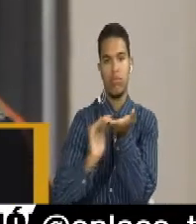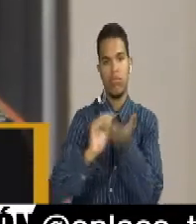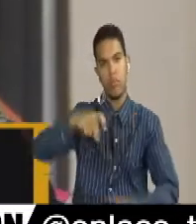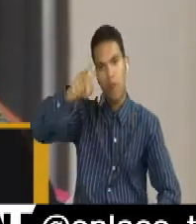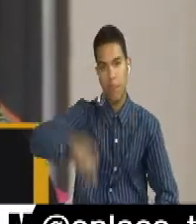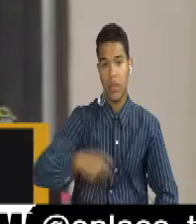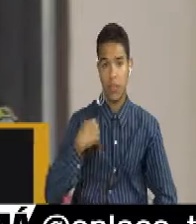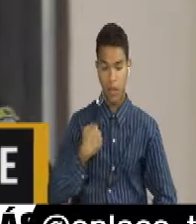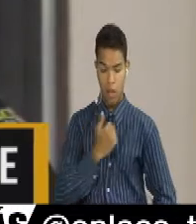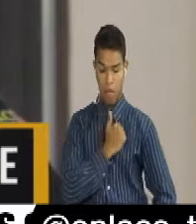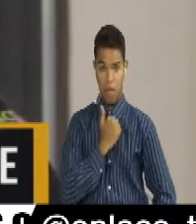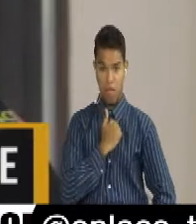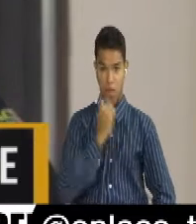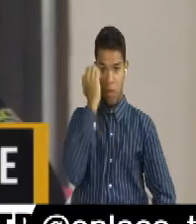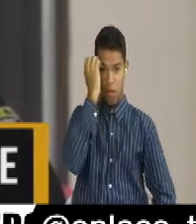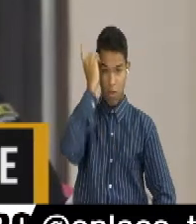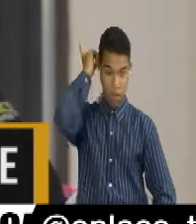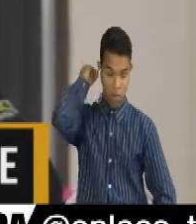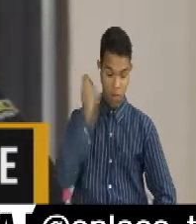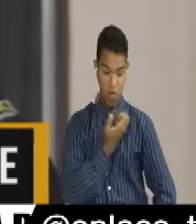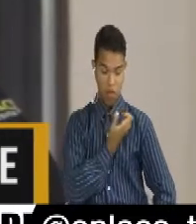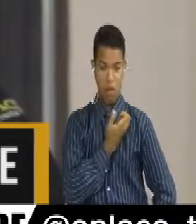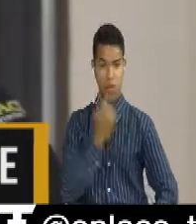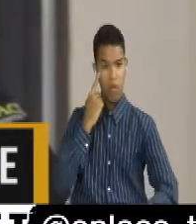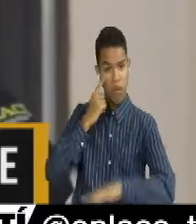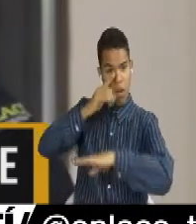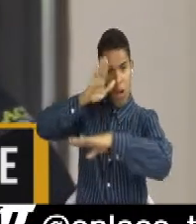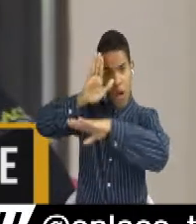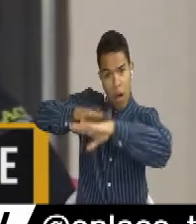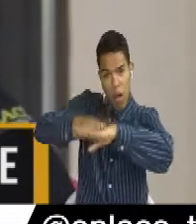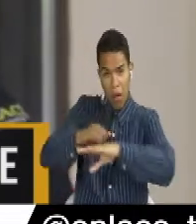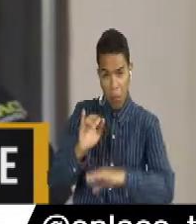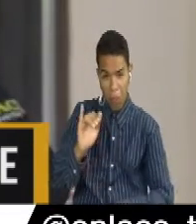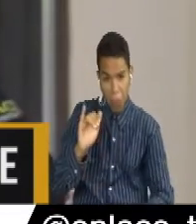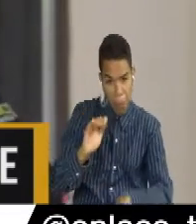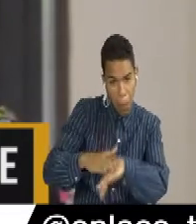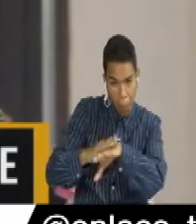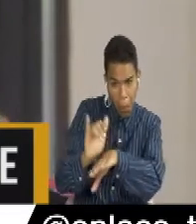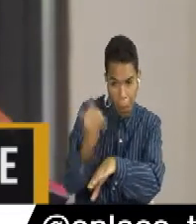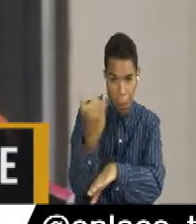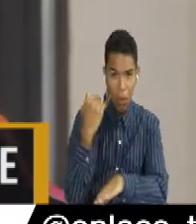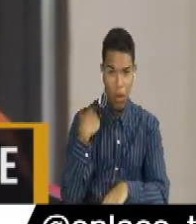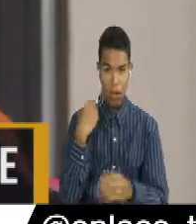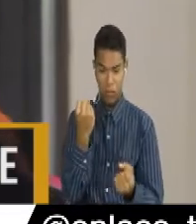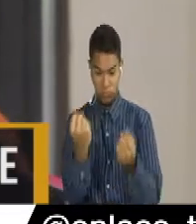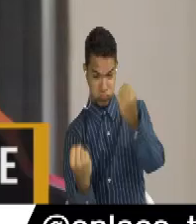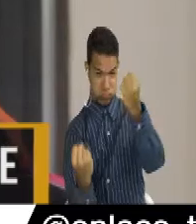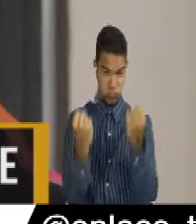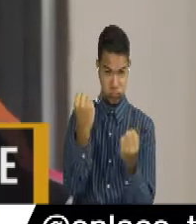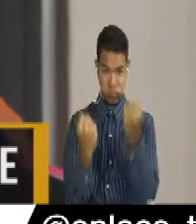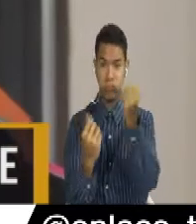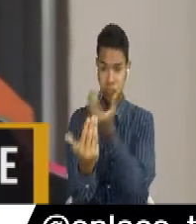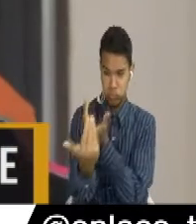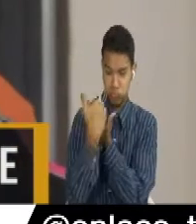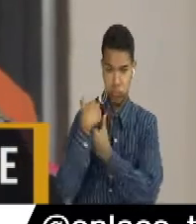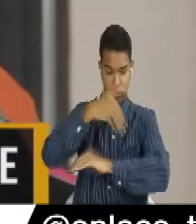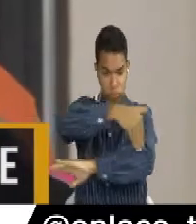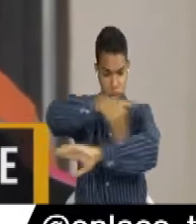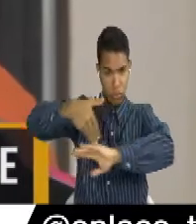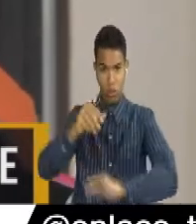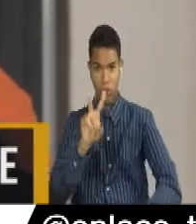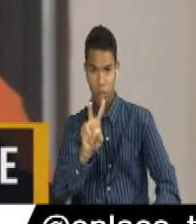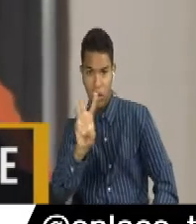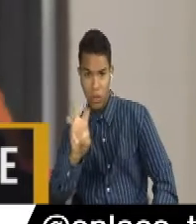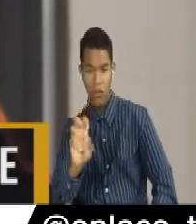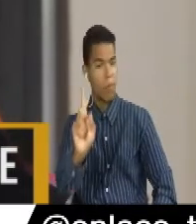la orden del alcalde es que por ningún motivo, bajo ninguna circunstancia, vamos a permitir la entrada de tractomulas.